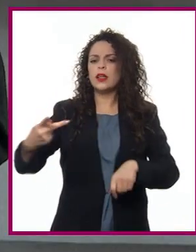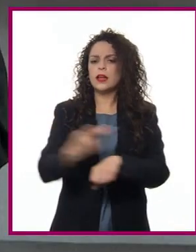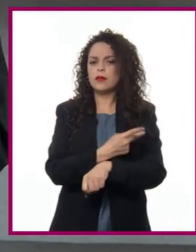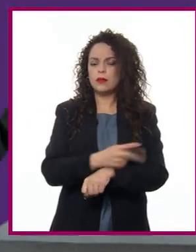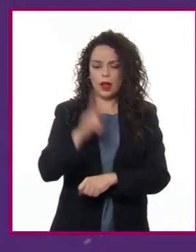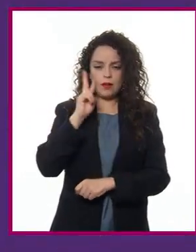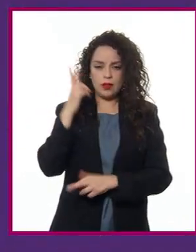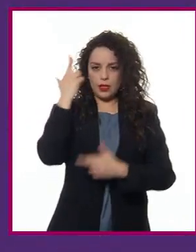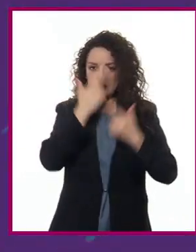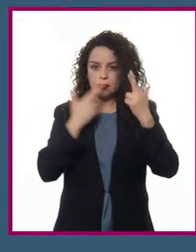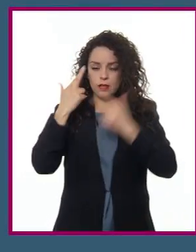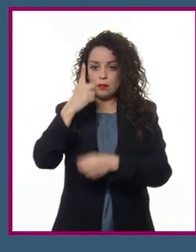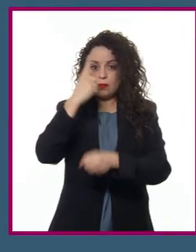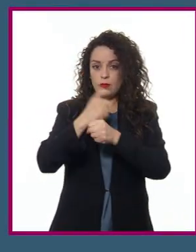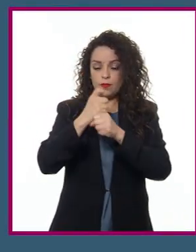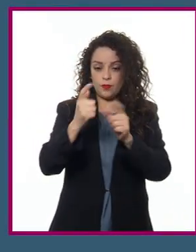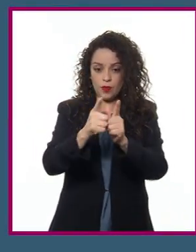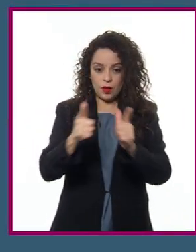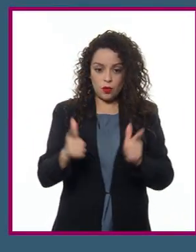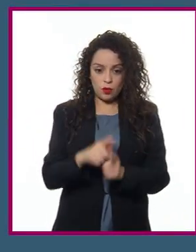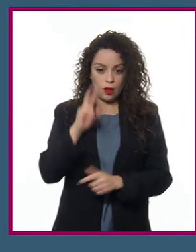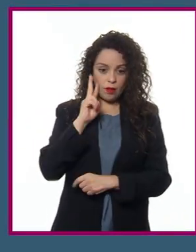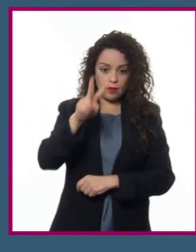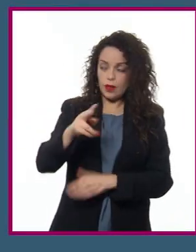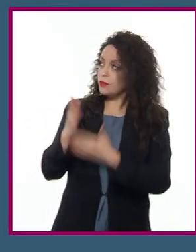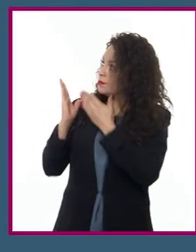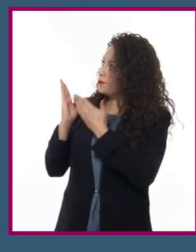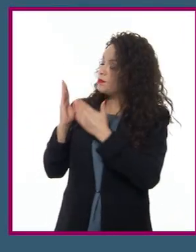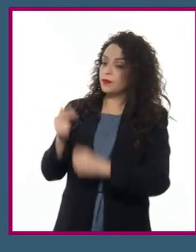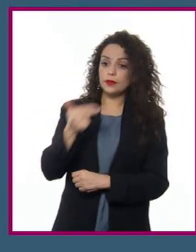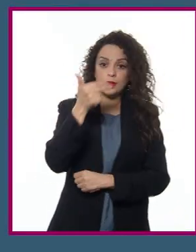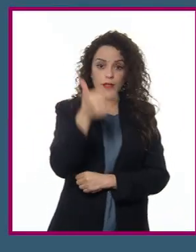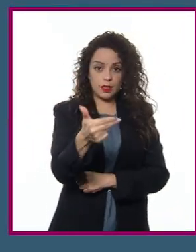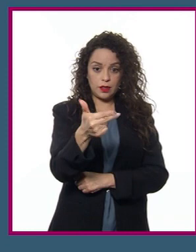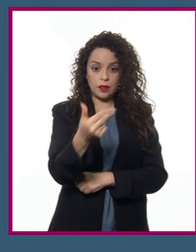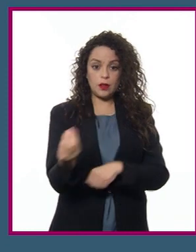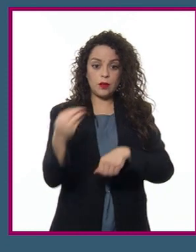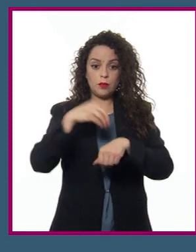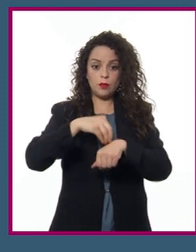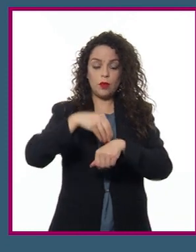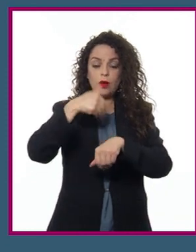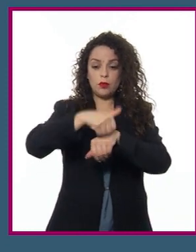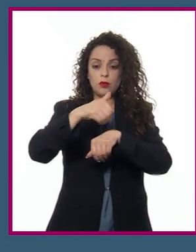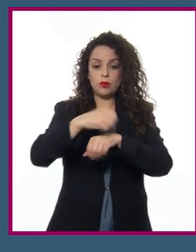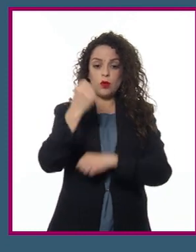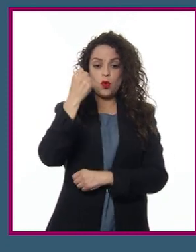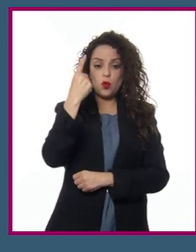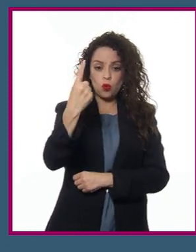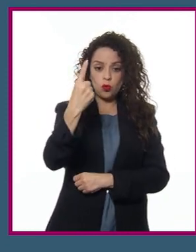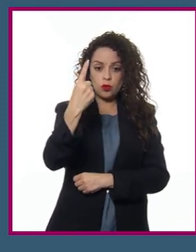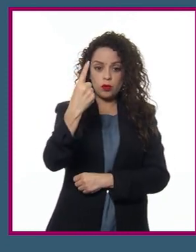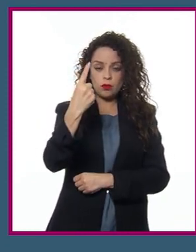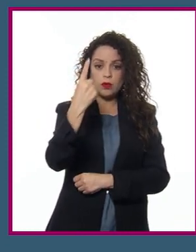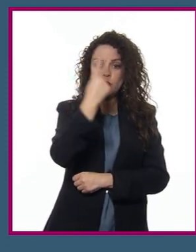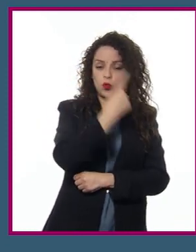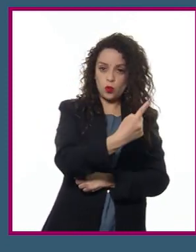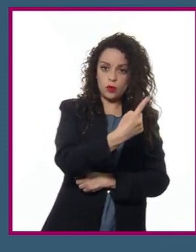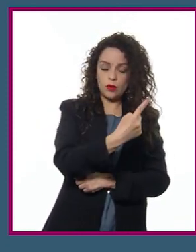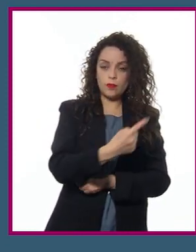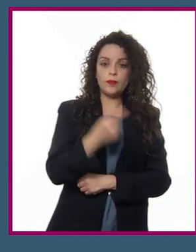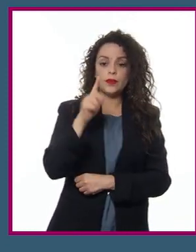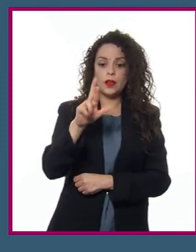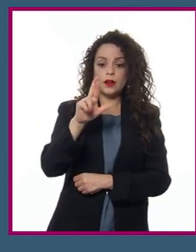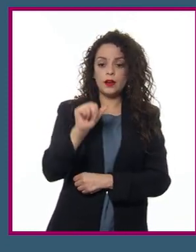al grupo 1. Tenemos hidrógeno, situado en el grupo 1, periodo 1, y con un radio